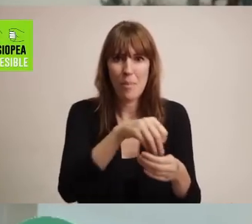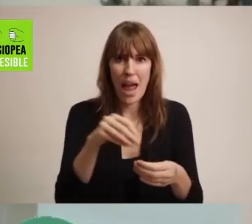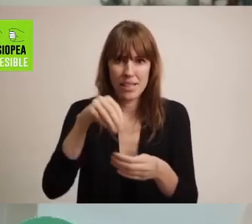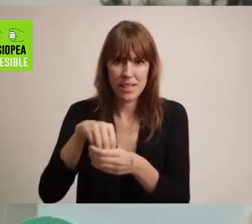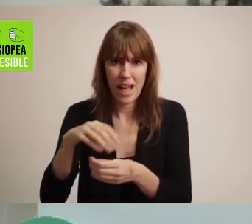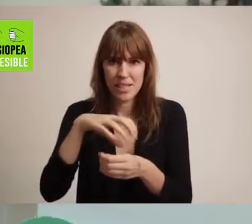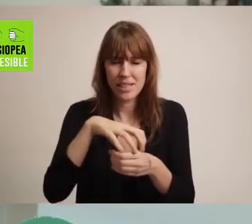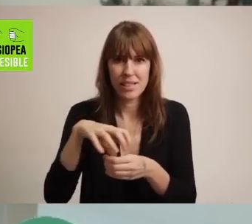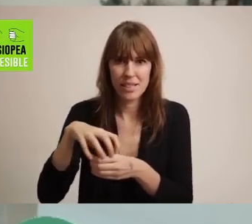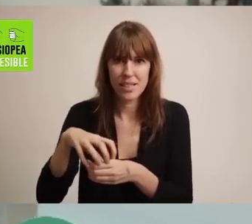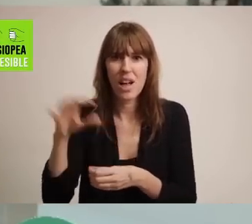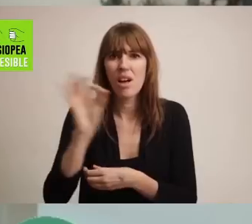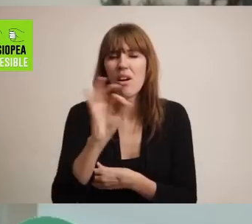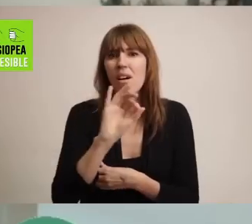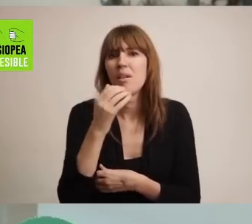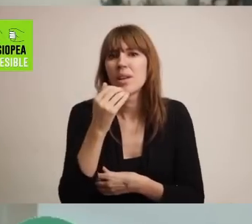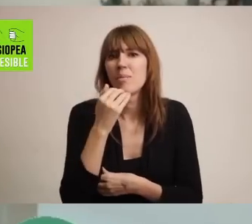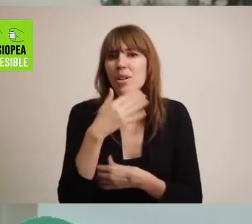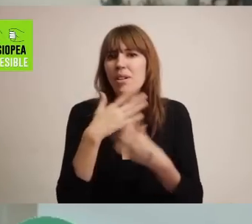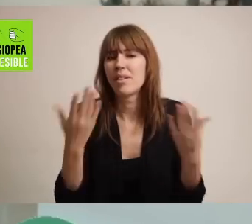esos sellitos